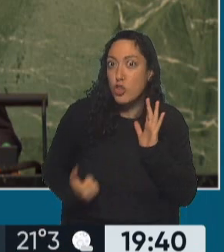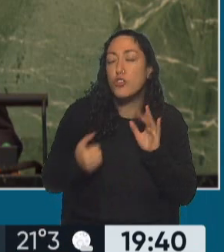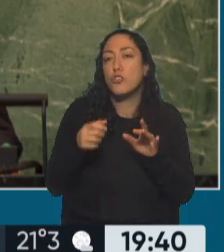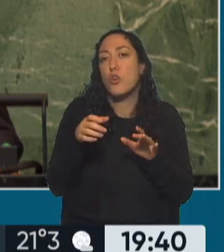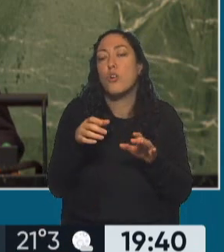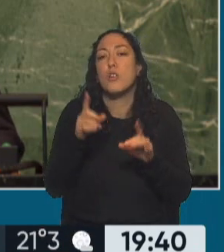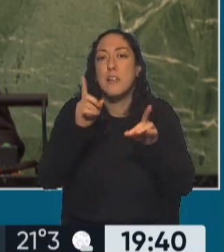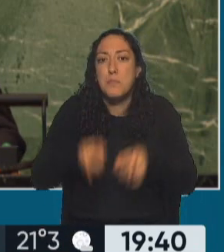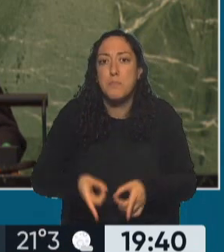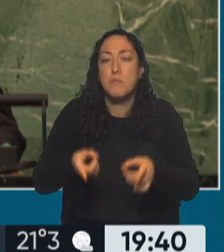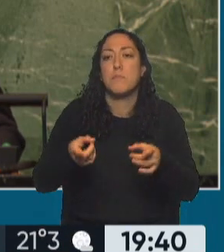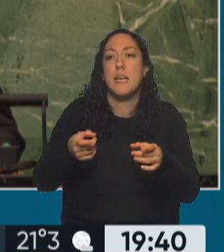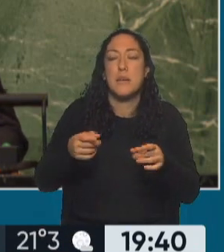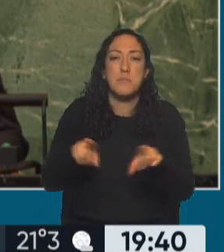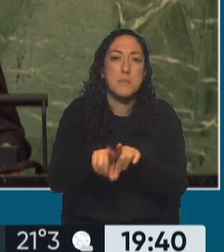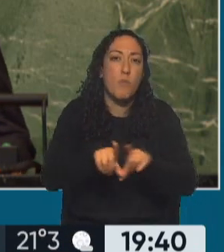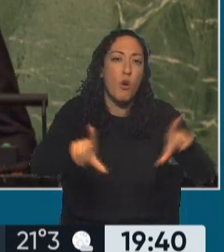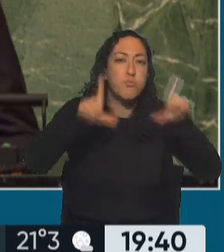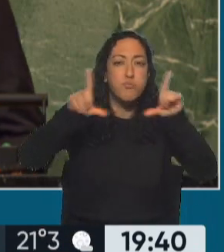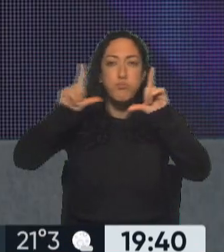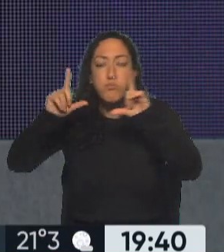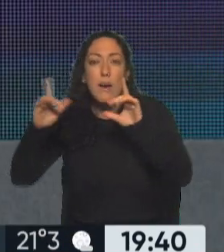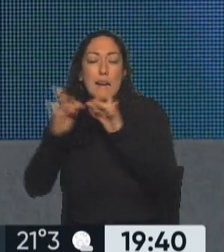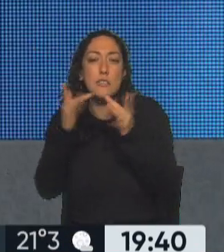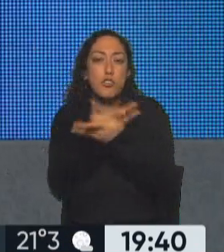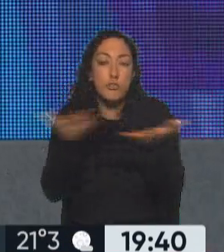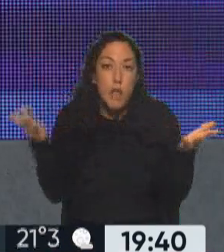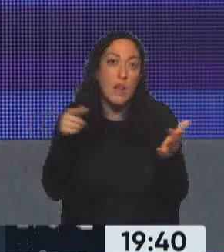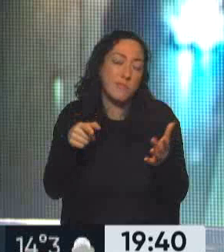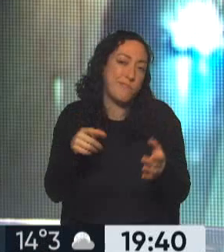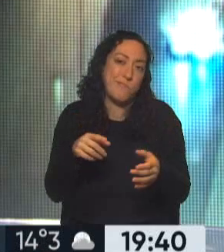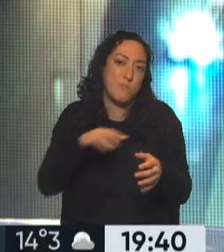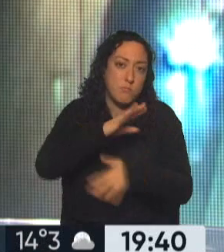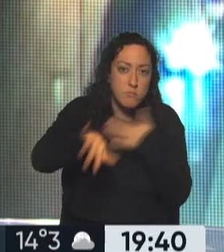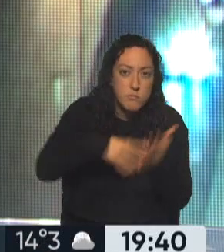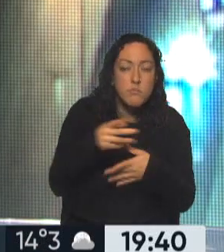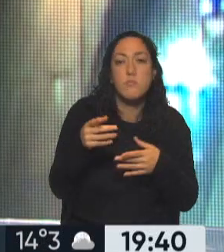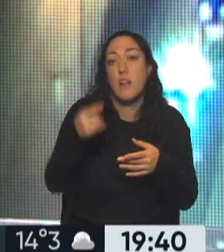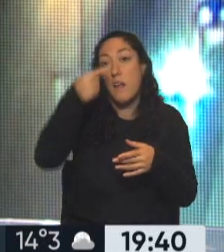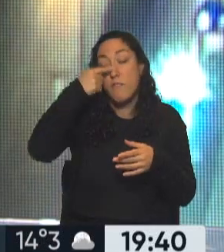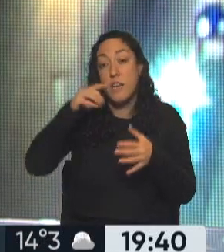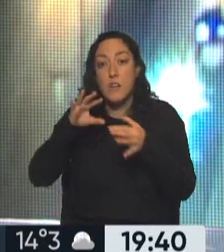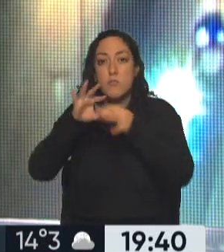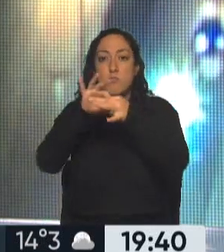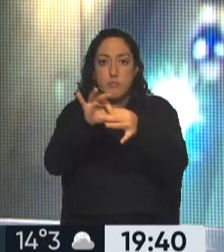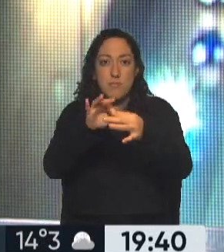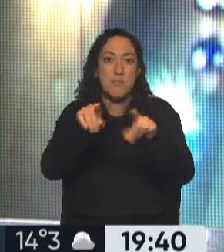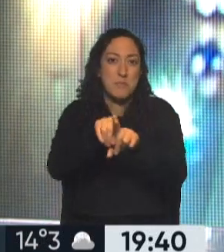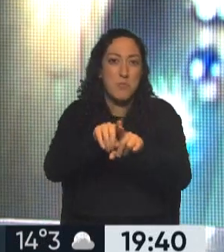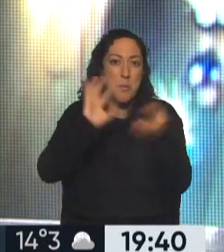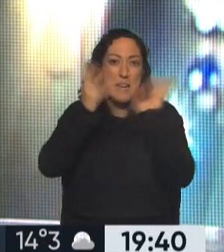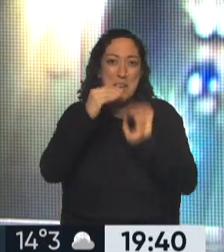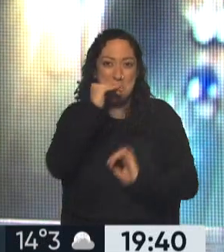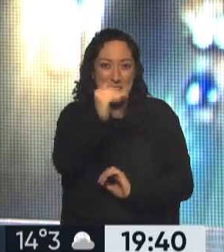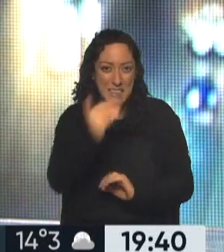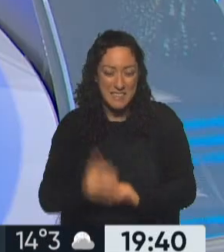fue la discusión por los scratches masivos en redes sociales? Tal Ahí cual. uno ve un caldo cultivo que termina sintonizando con el mensaje de Milei. Ahora, vos no